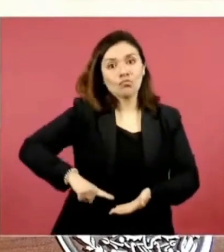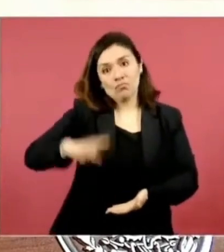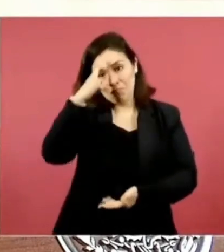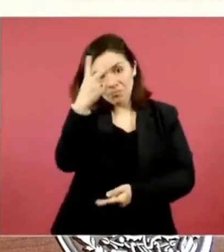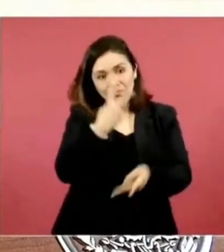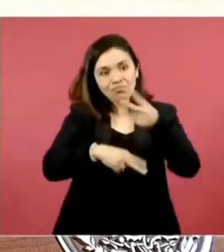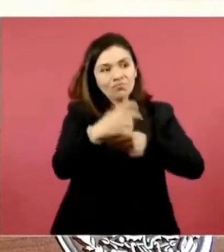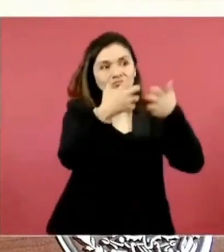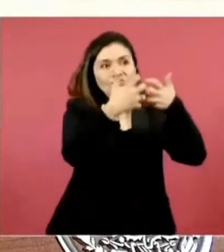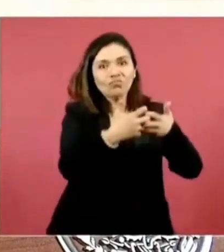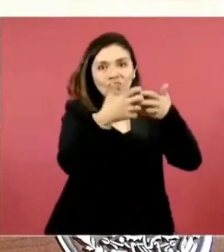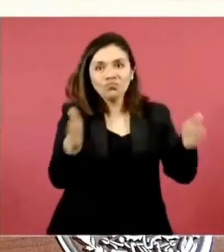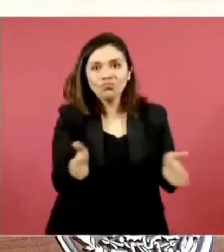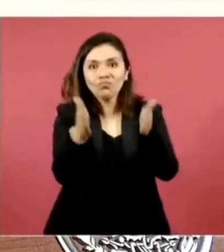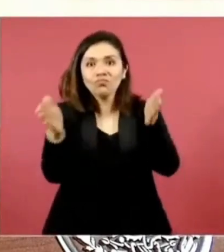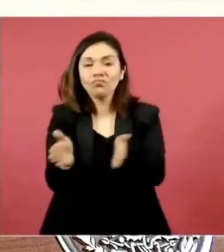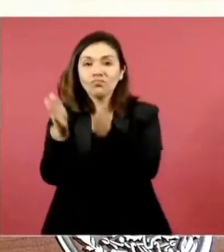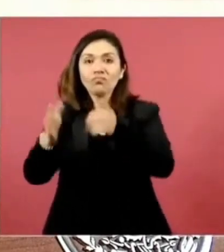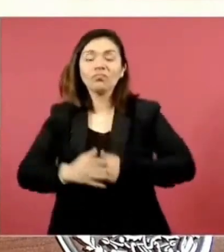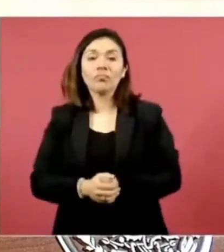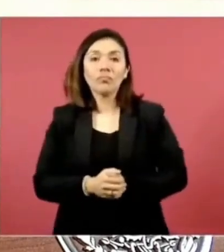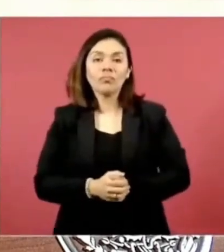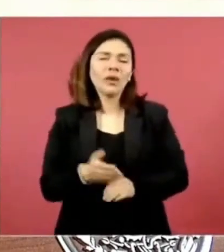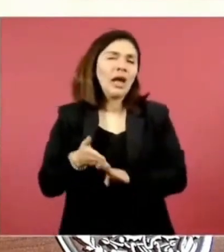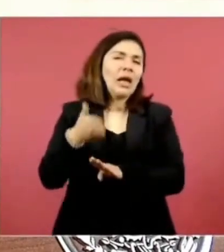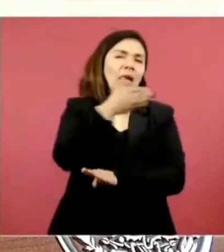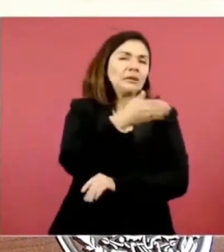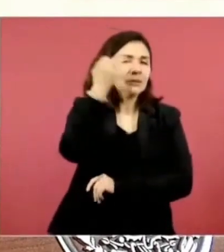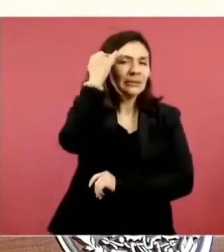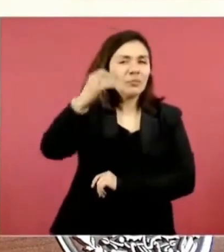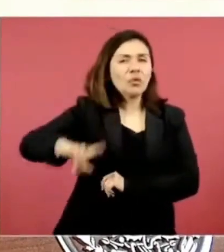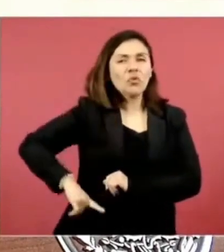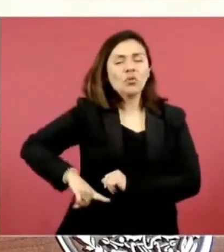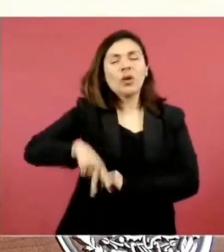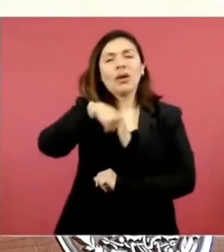El periodo neoliberal, y en esto no coincidimos con